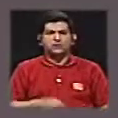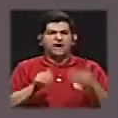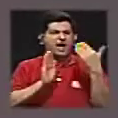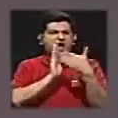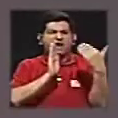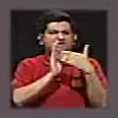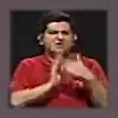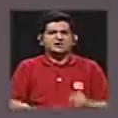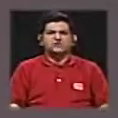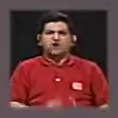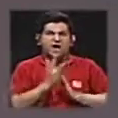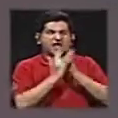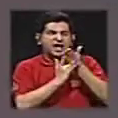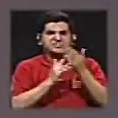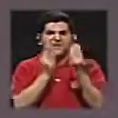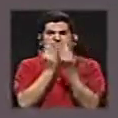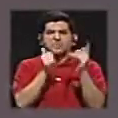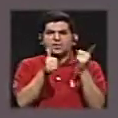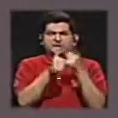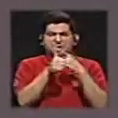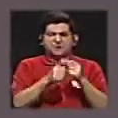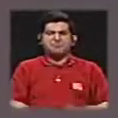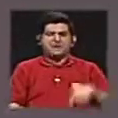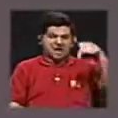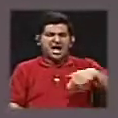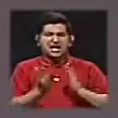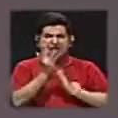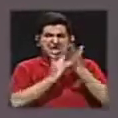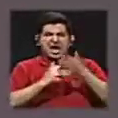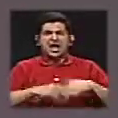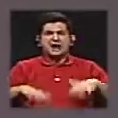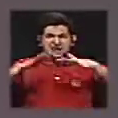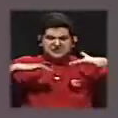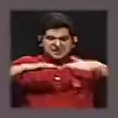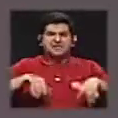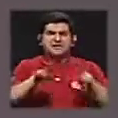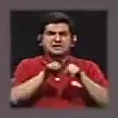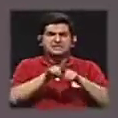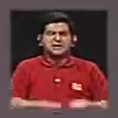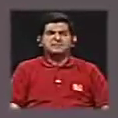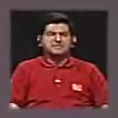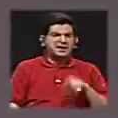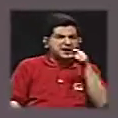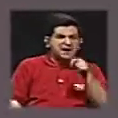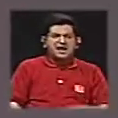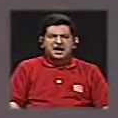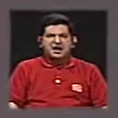puerta principal, serrucho en la puerta de entrada aquí, serrucho en la silla donde llegue,